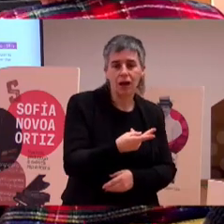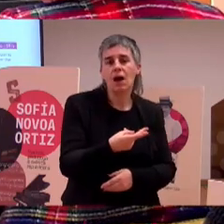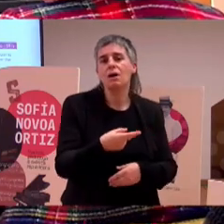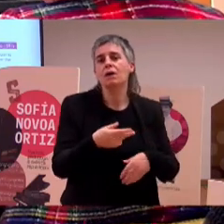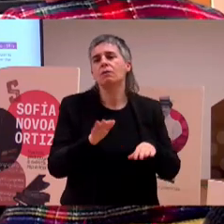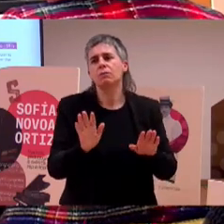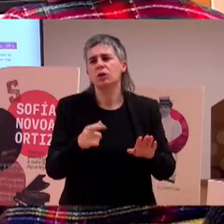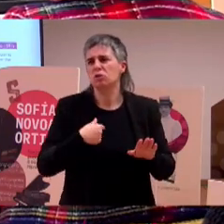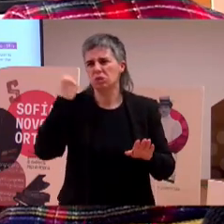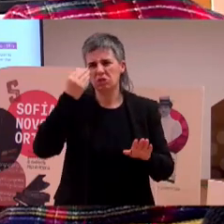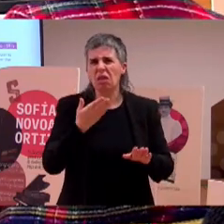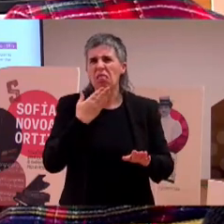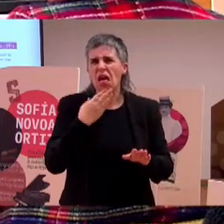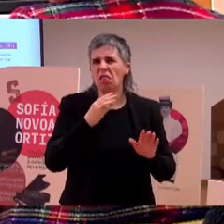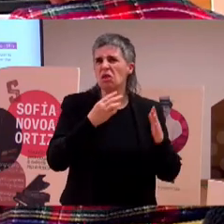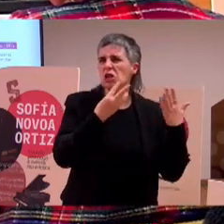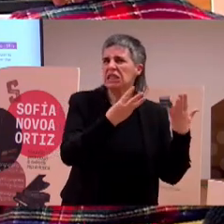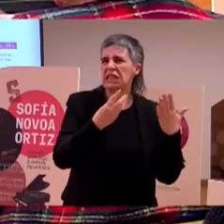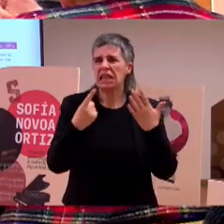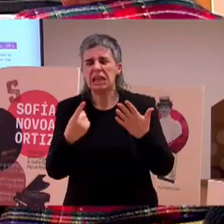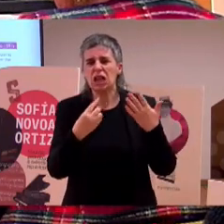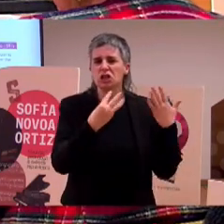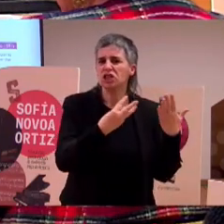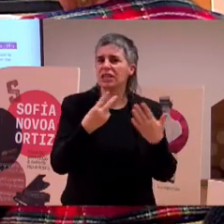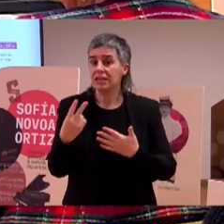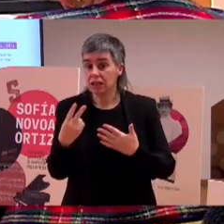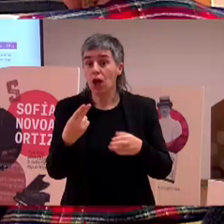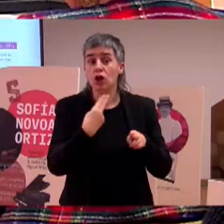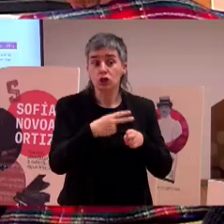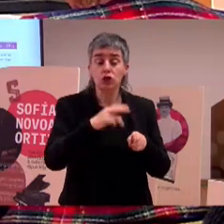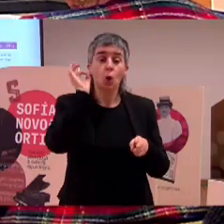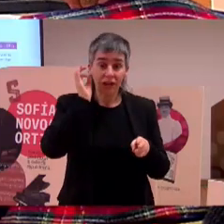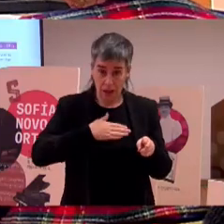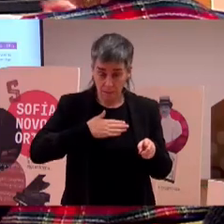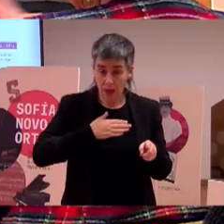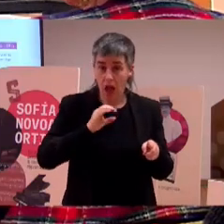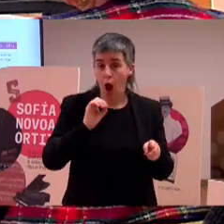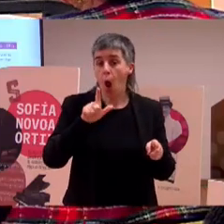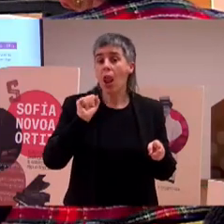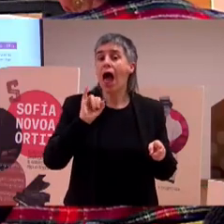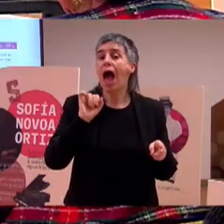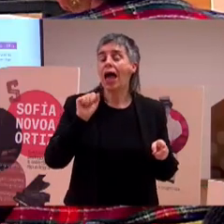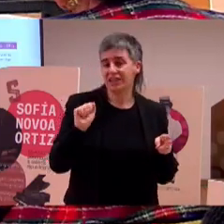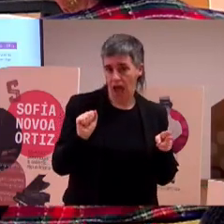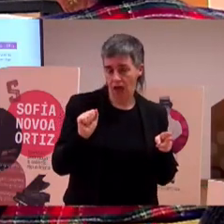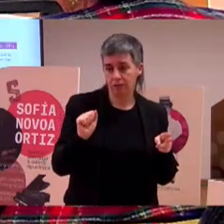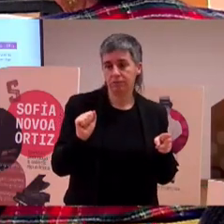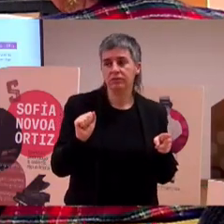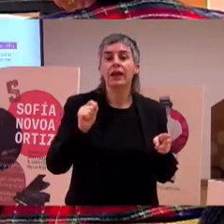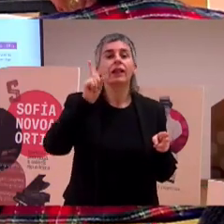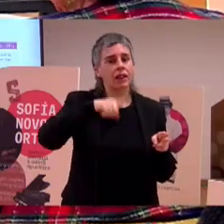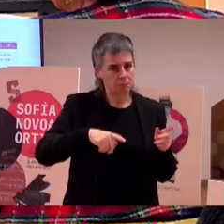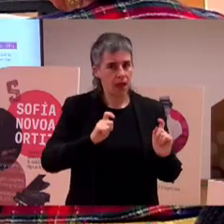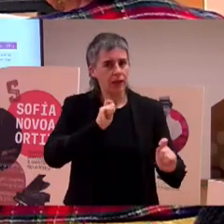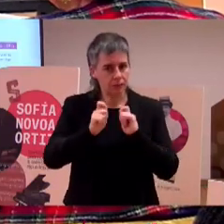debía tener 86, 87 años, mi sobrina Olaya, que también entrevistó a